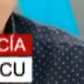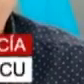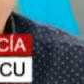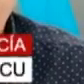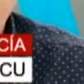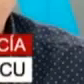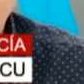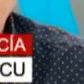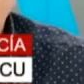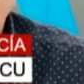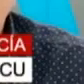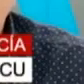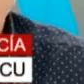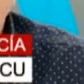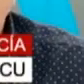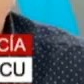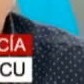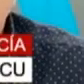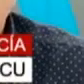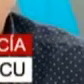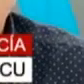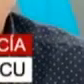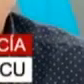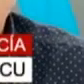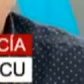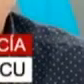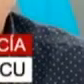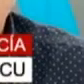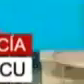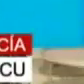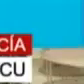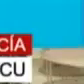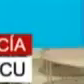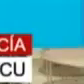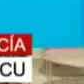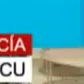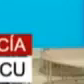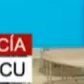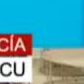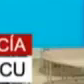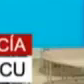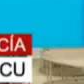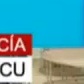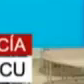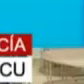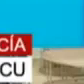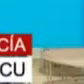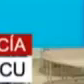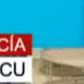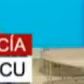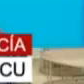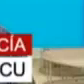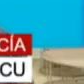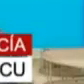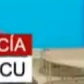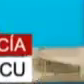salón, pero es que se nota muchísimo. Quizás es de lo que notas enseguida el cambio y quizás de lo más rentable. Pues